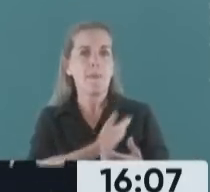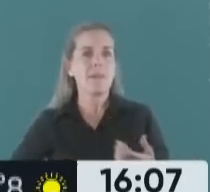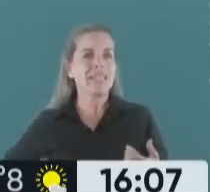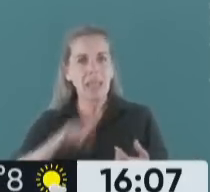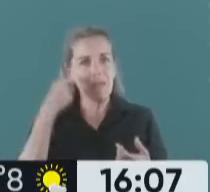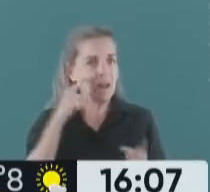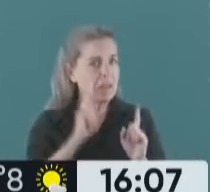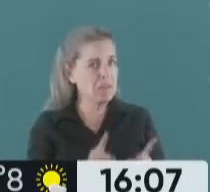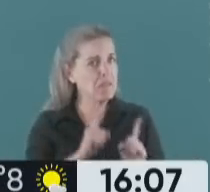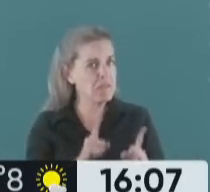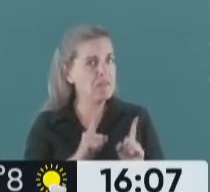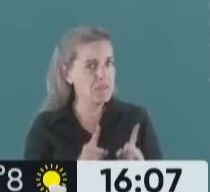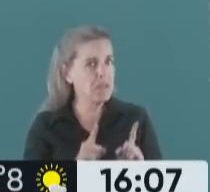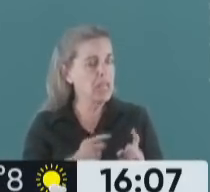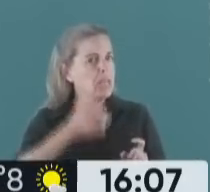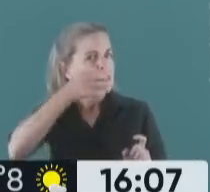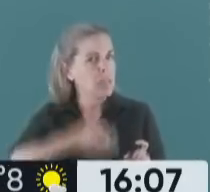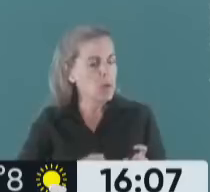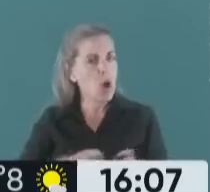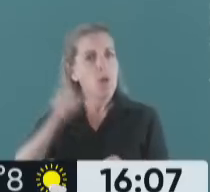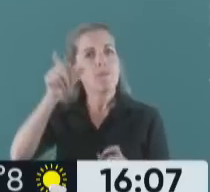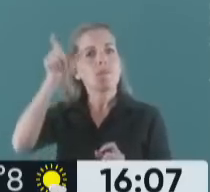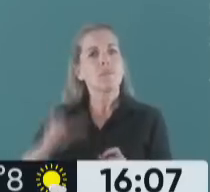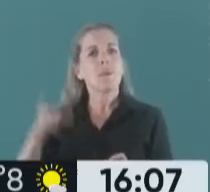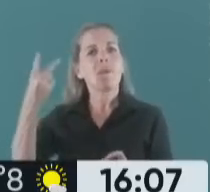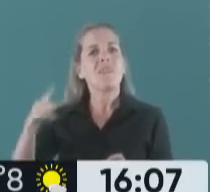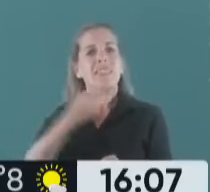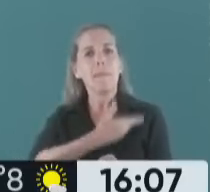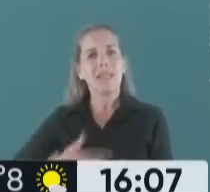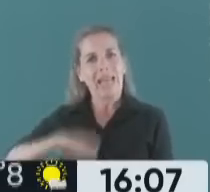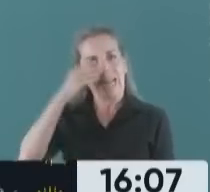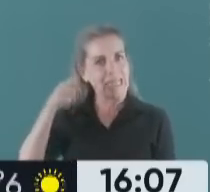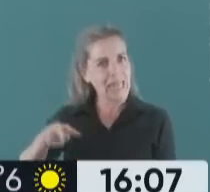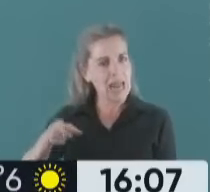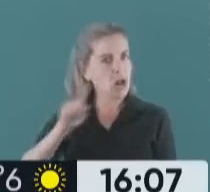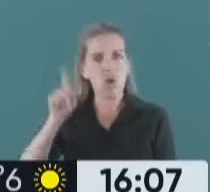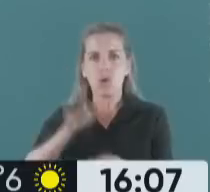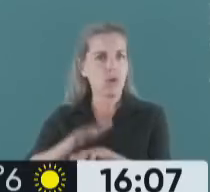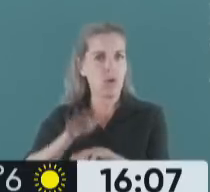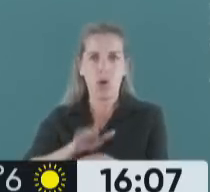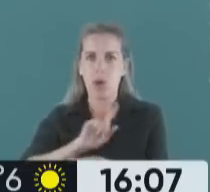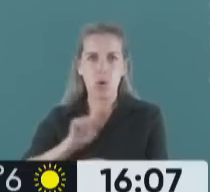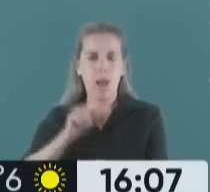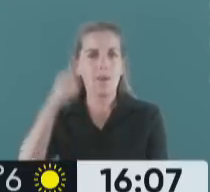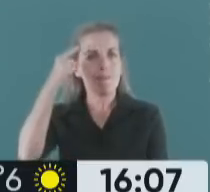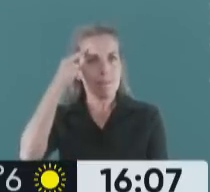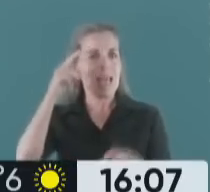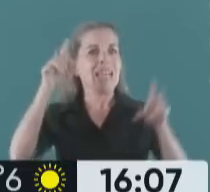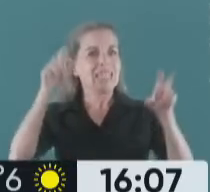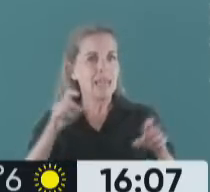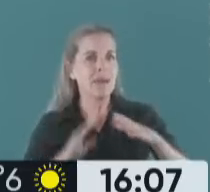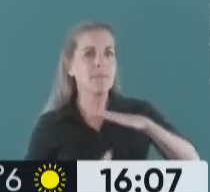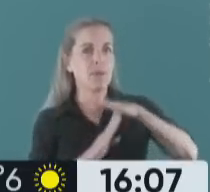sigue sosteniendo la inocencia de la vicepresidenta y cree que uno de nuestros temas centrales tiene que